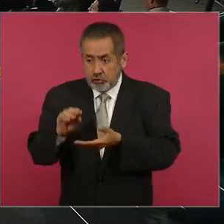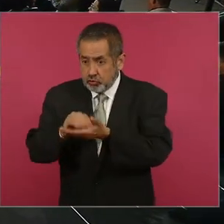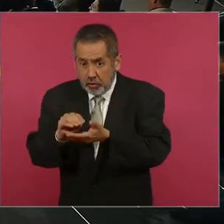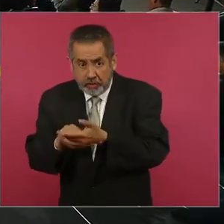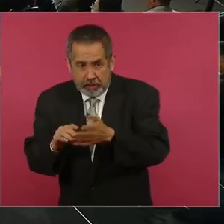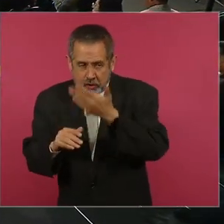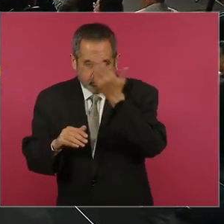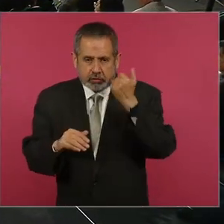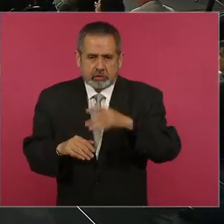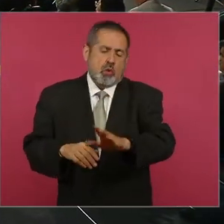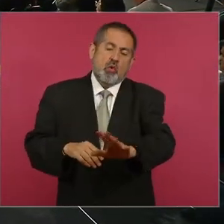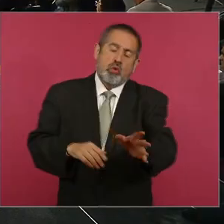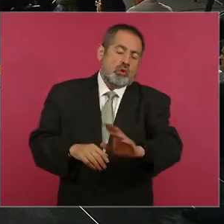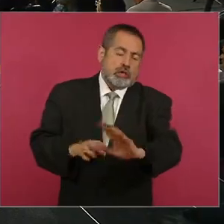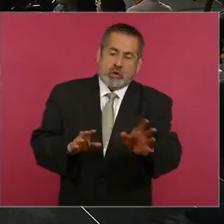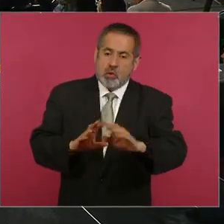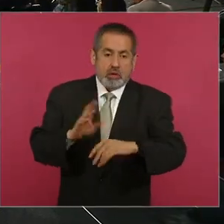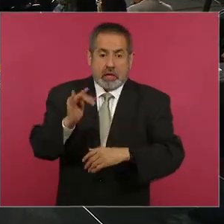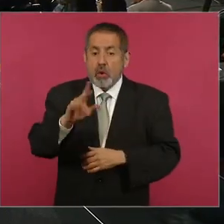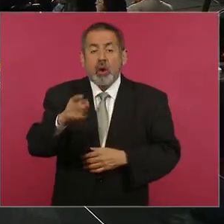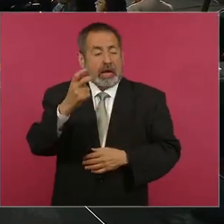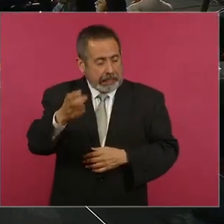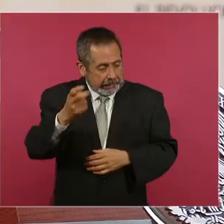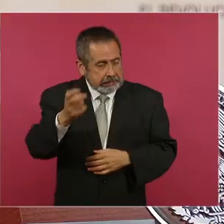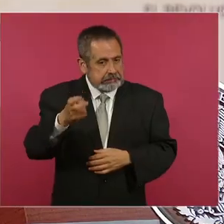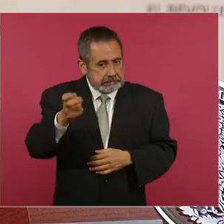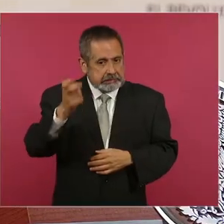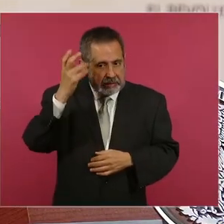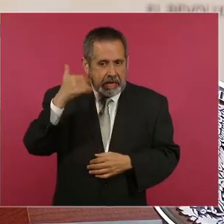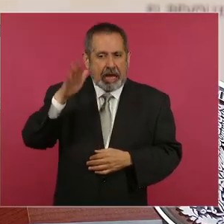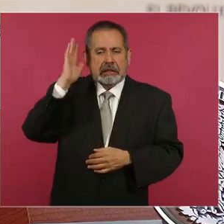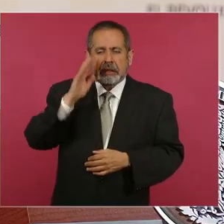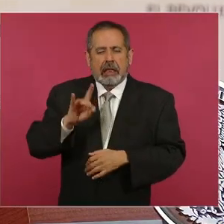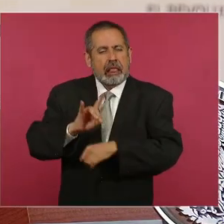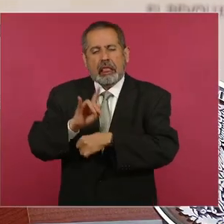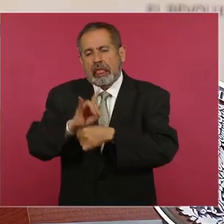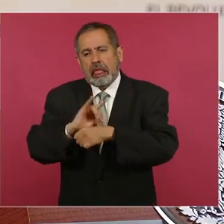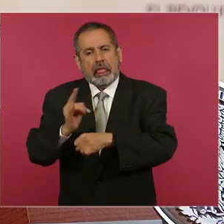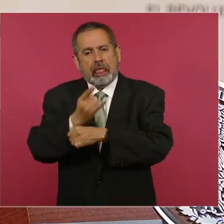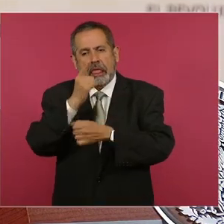alguna bolsa. No, es que todo eso era un tinglado,